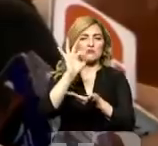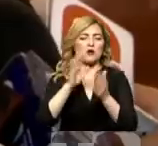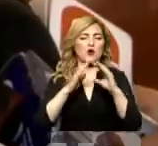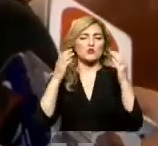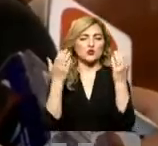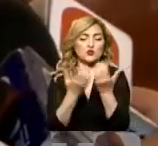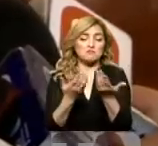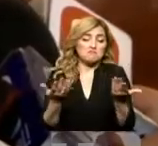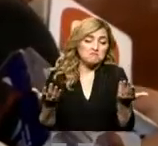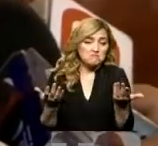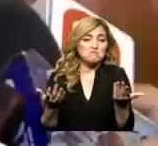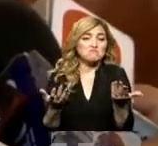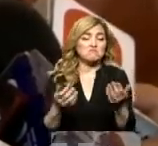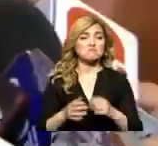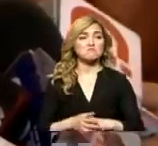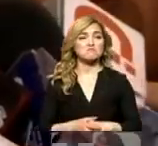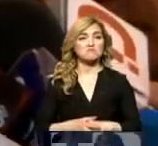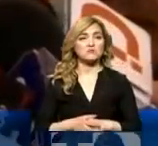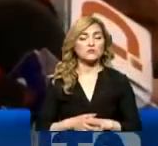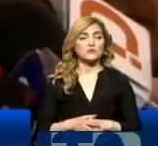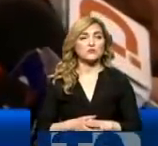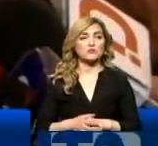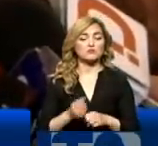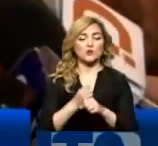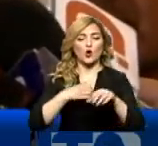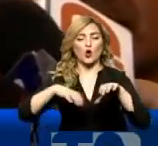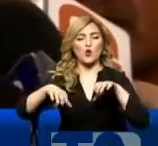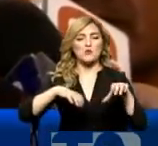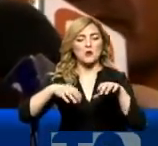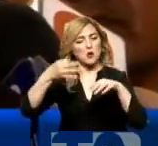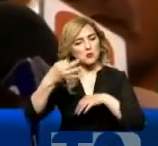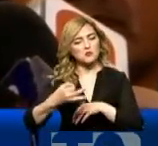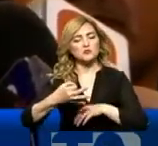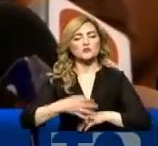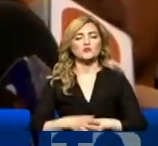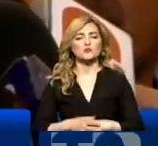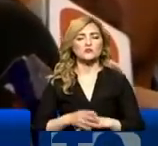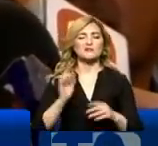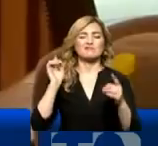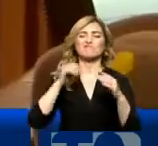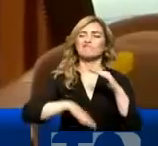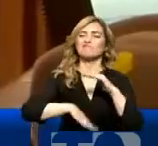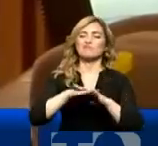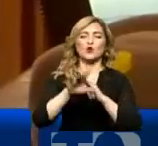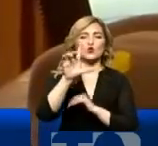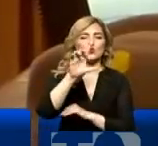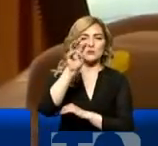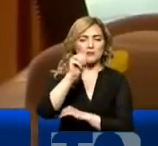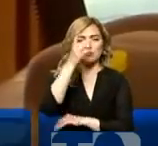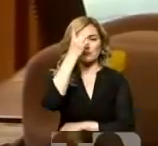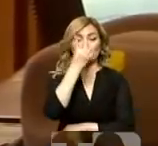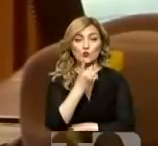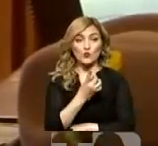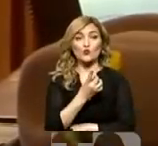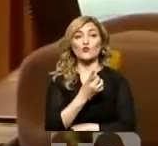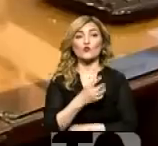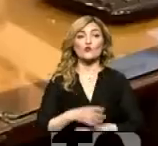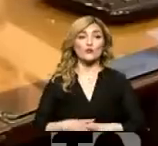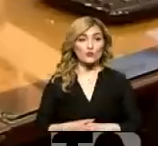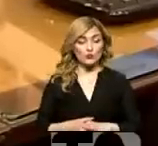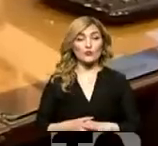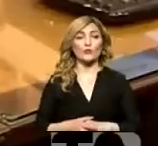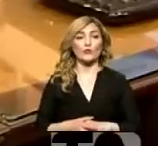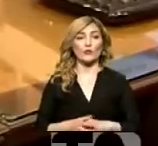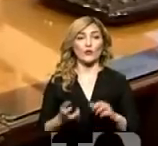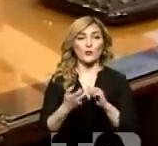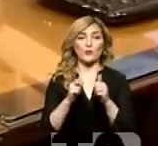de esta bancada para cumplir los roles de coordinador, así que eso tiene que darse ya máximo hasta el día lunes o martes. Esta decisión se debe tomar en medio